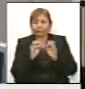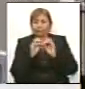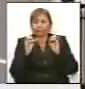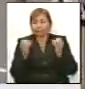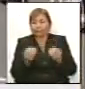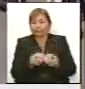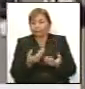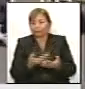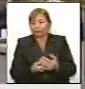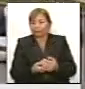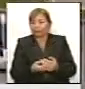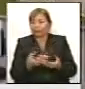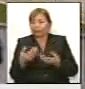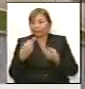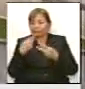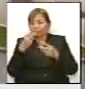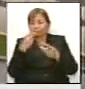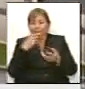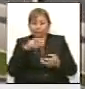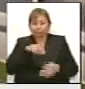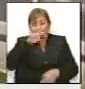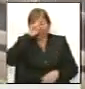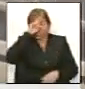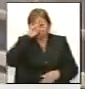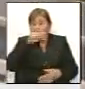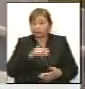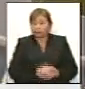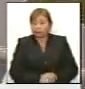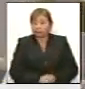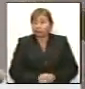urbanísticos. La promoción de la marca país a nivel mundial